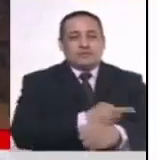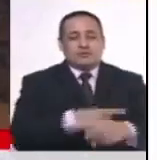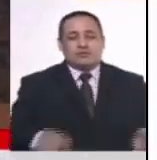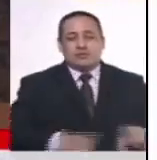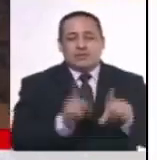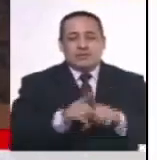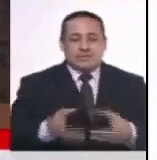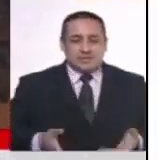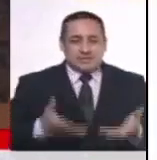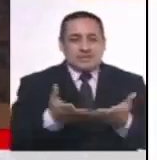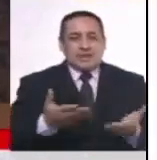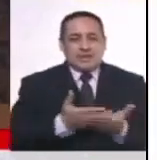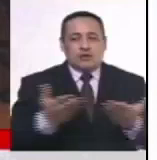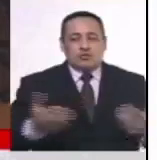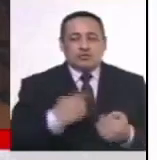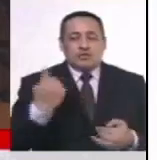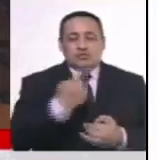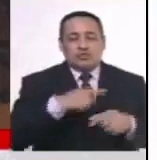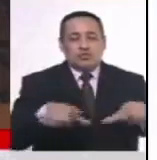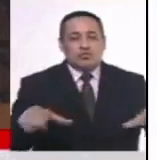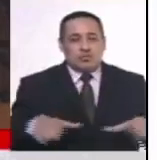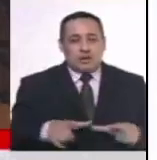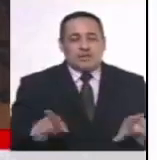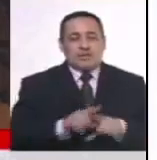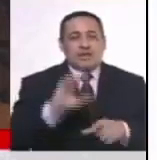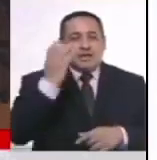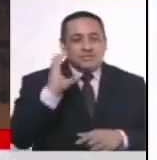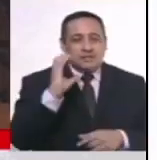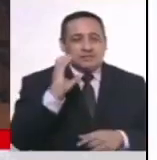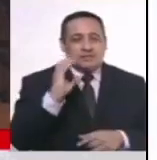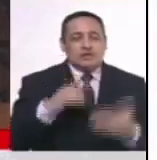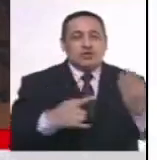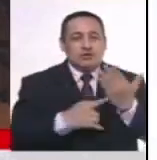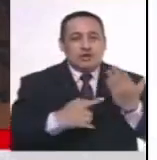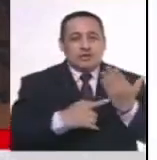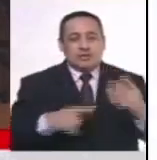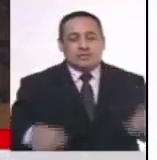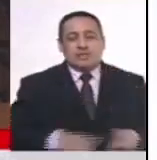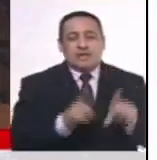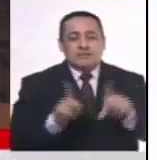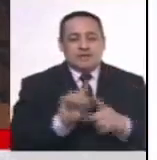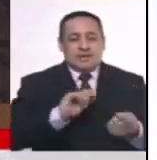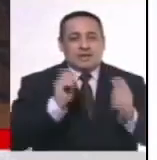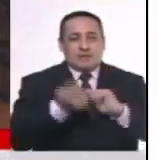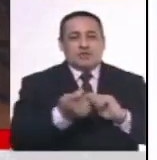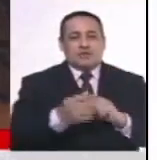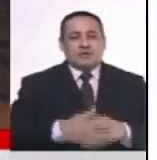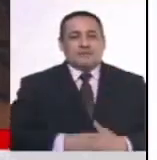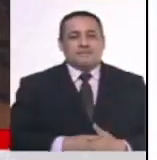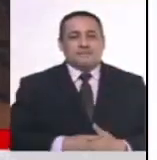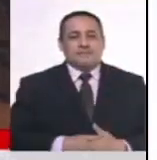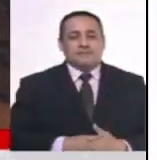y asignación de recursos en el sector de la ciencia, la tecnología e innovación.